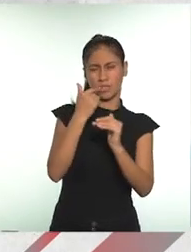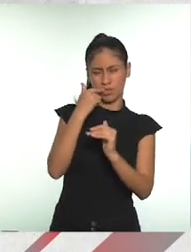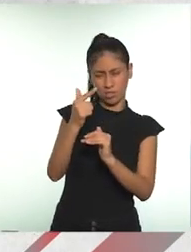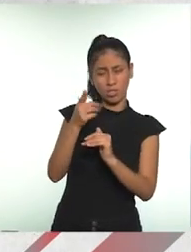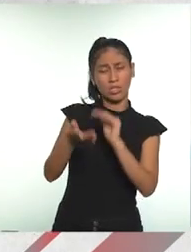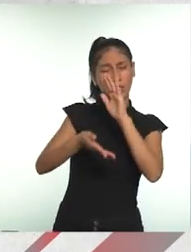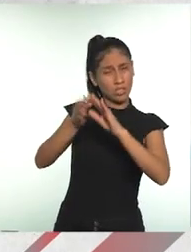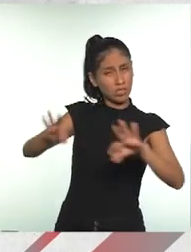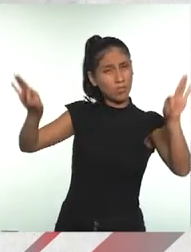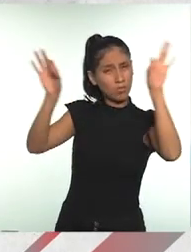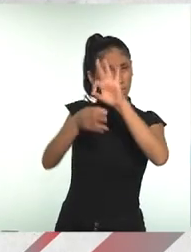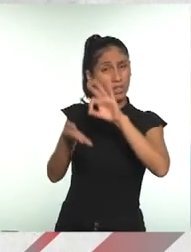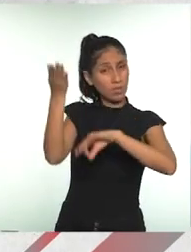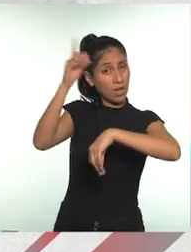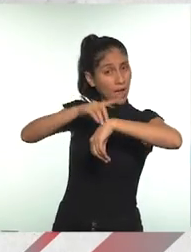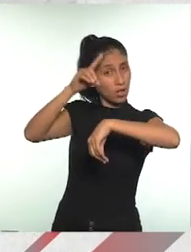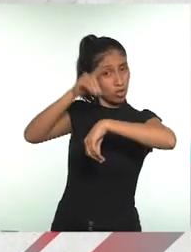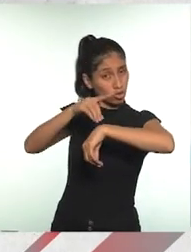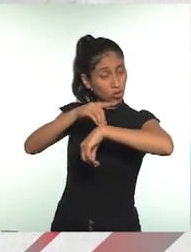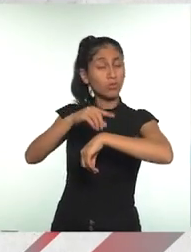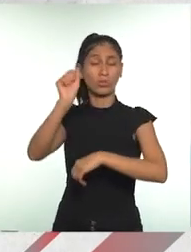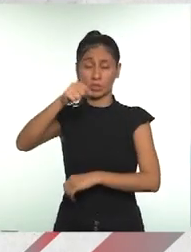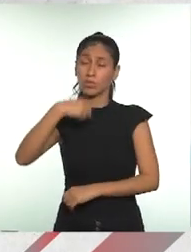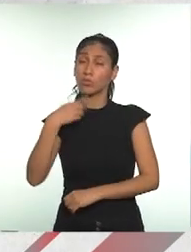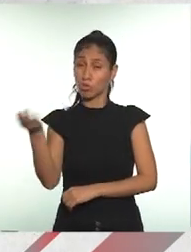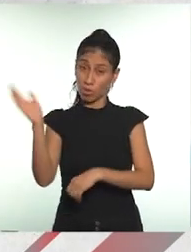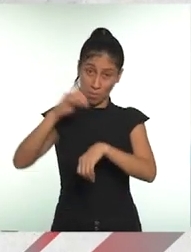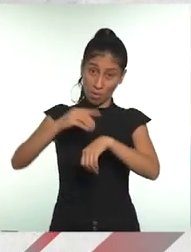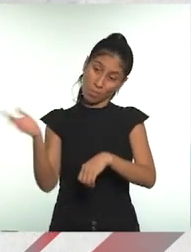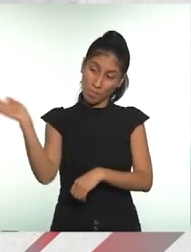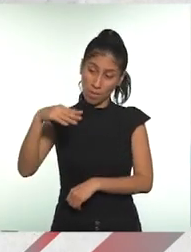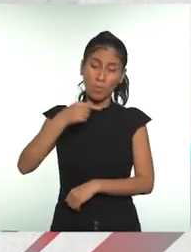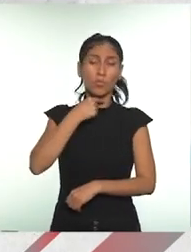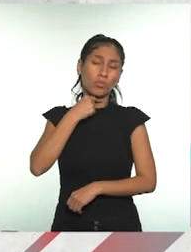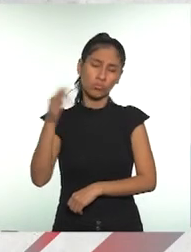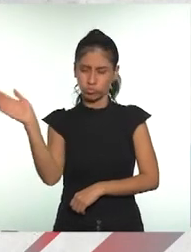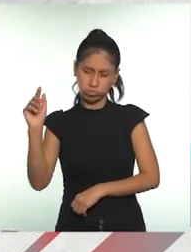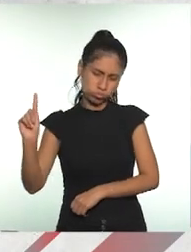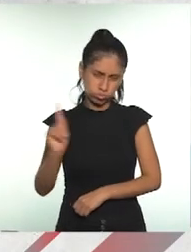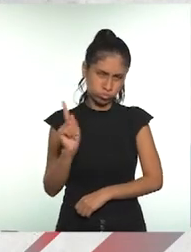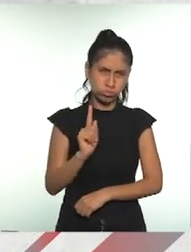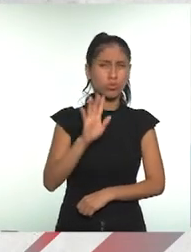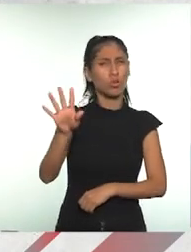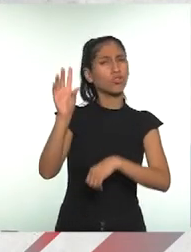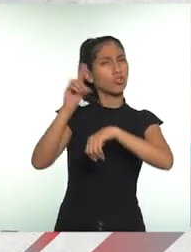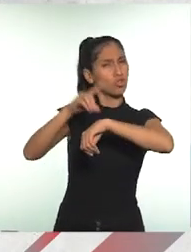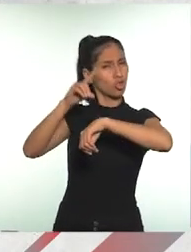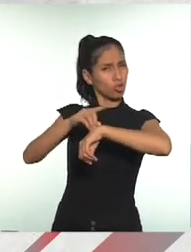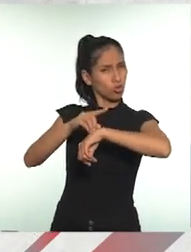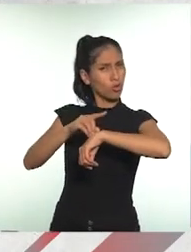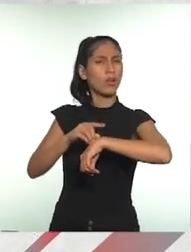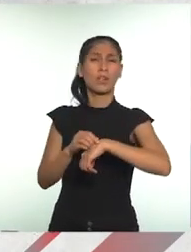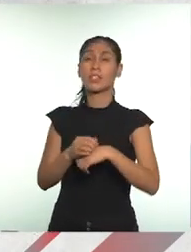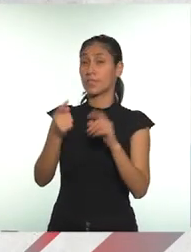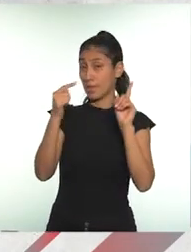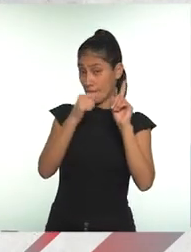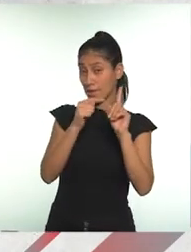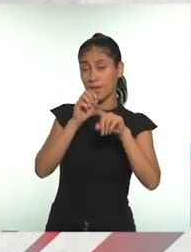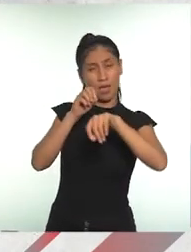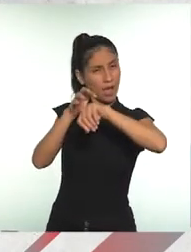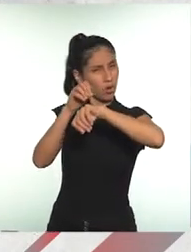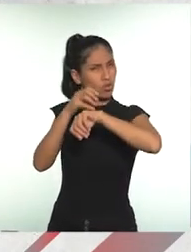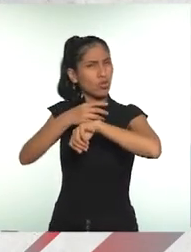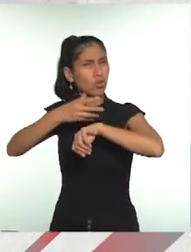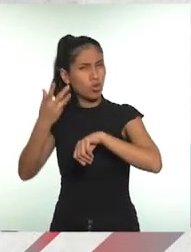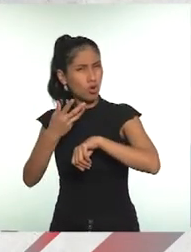sugiere acudir a un especialista de la salud. Eso fue lo que hicimos. Inmediatamente nos contactamos con su doctora y ella